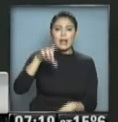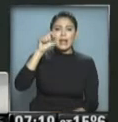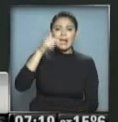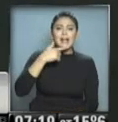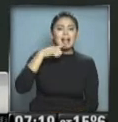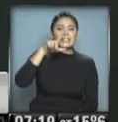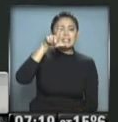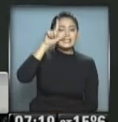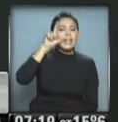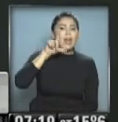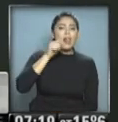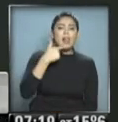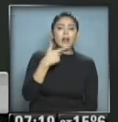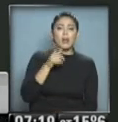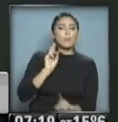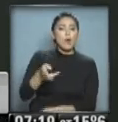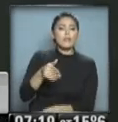dejaron salir.